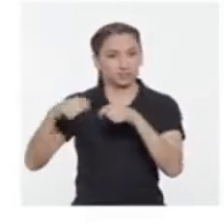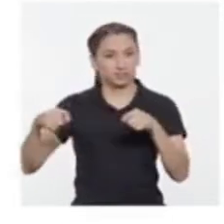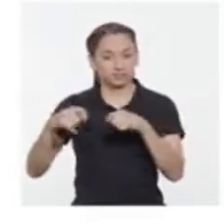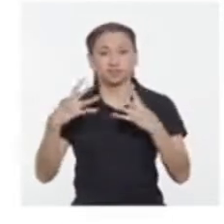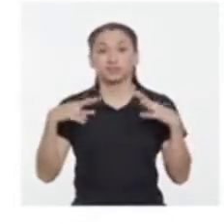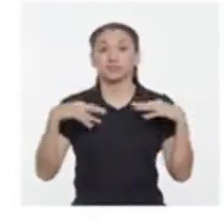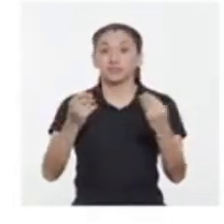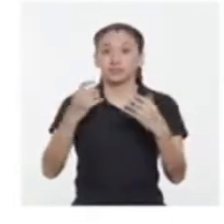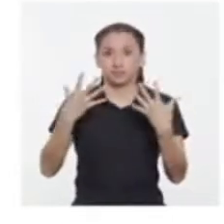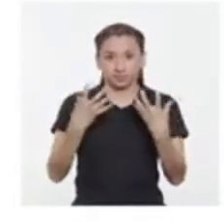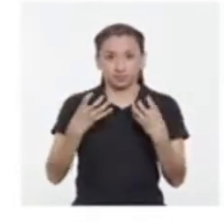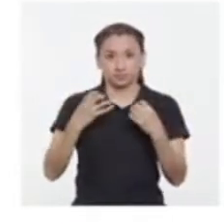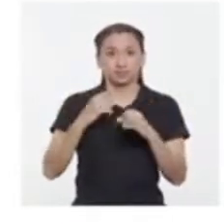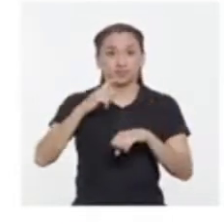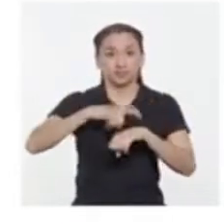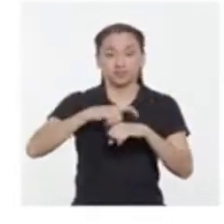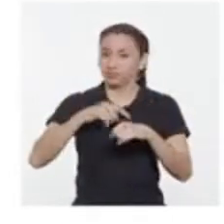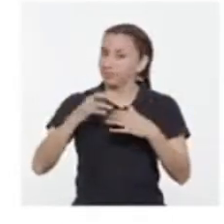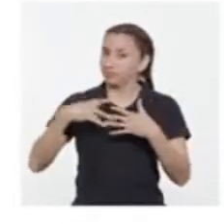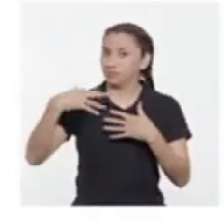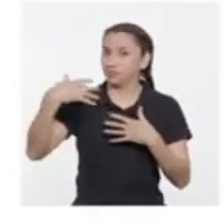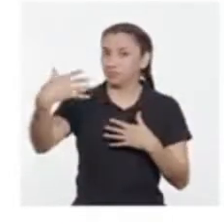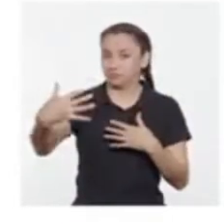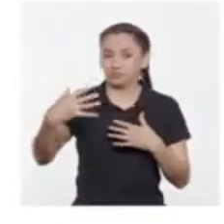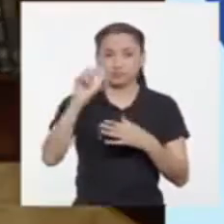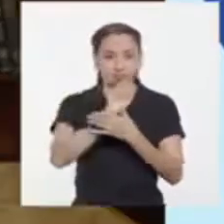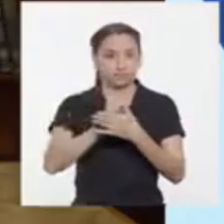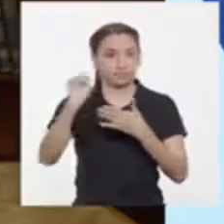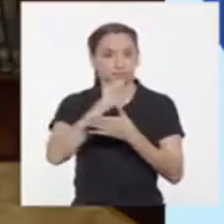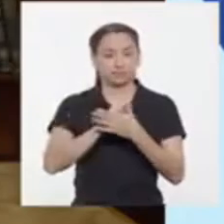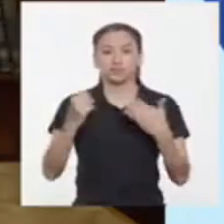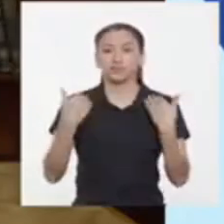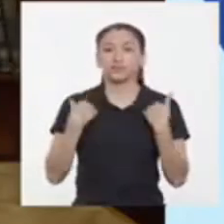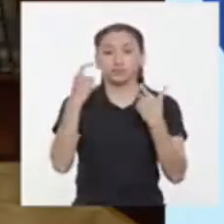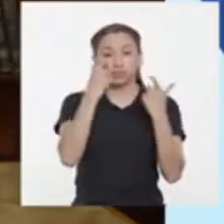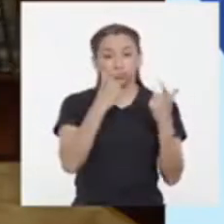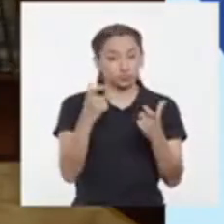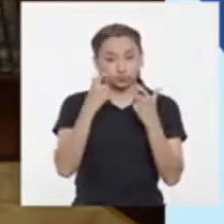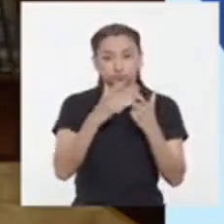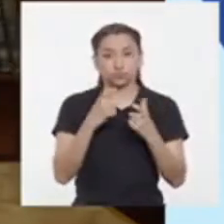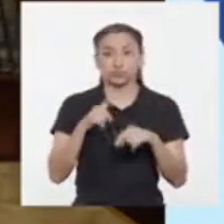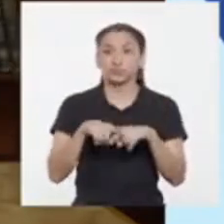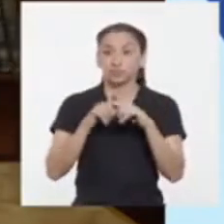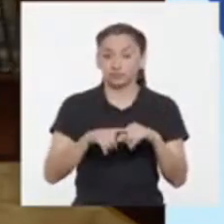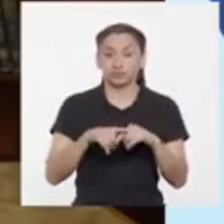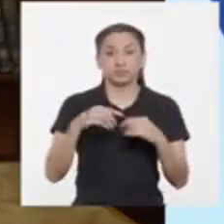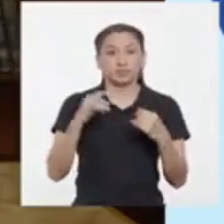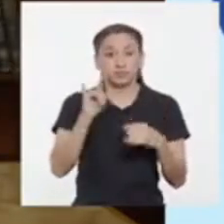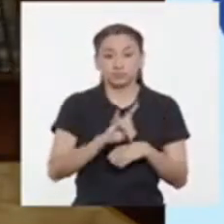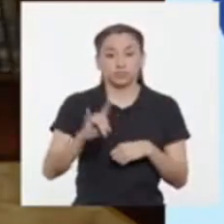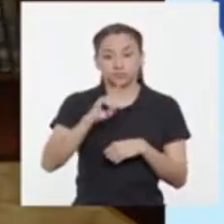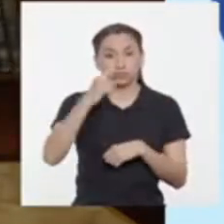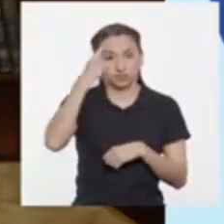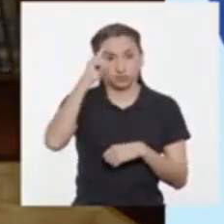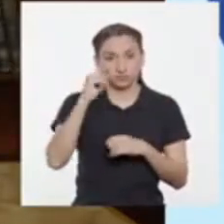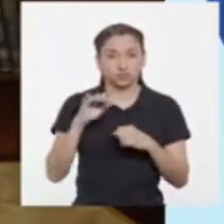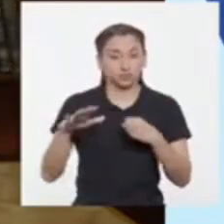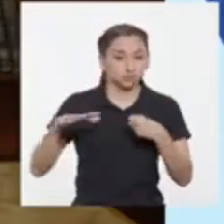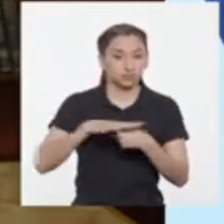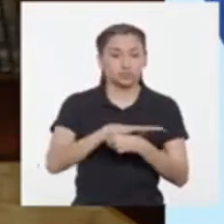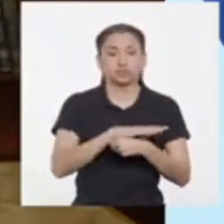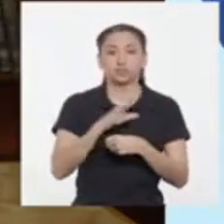con el propósito de que tenga duración por varios meses. Se debe tener un control de la calidad del material que se va a utilizar